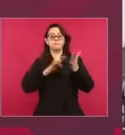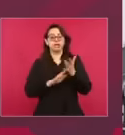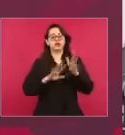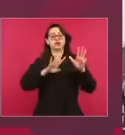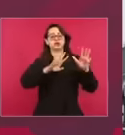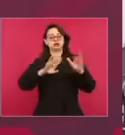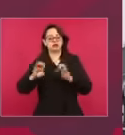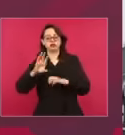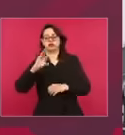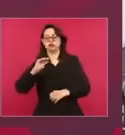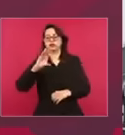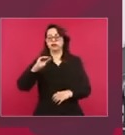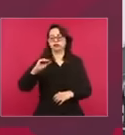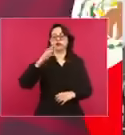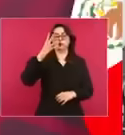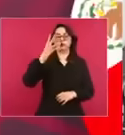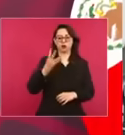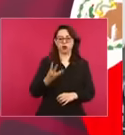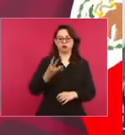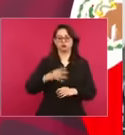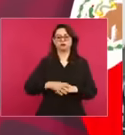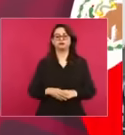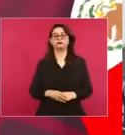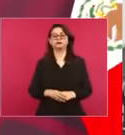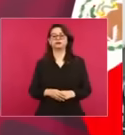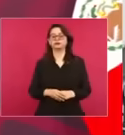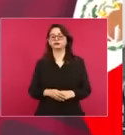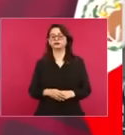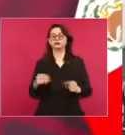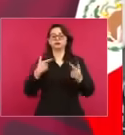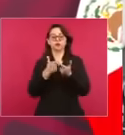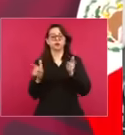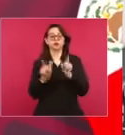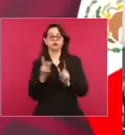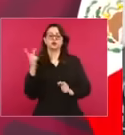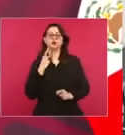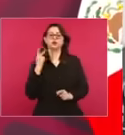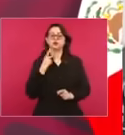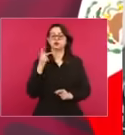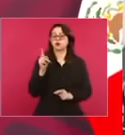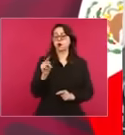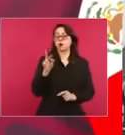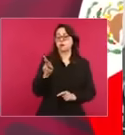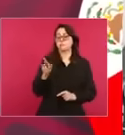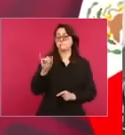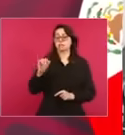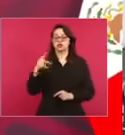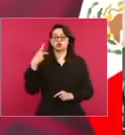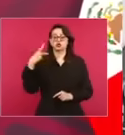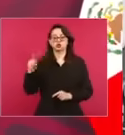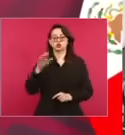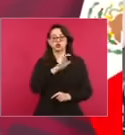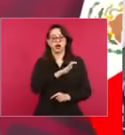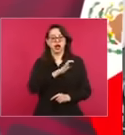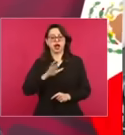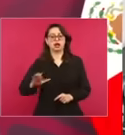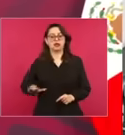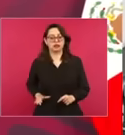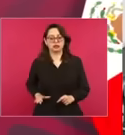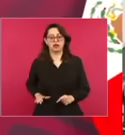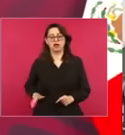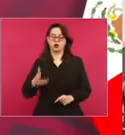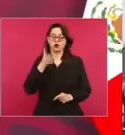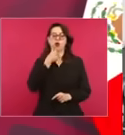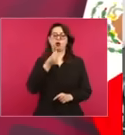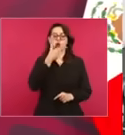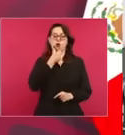ya vio su comportamiento y su relación que tiene con los opositores. Vemos que irse a quejar con un